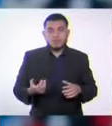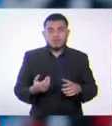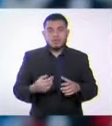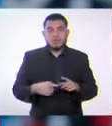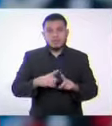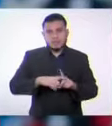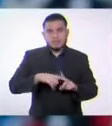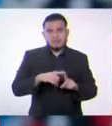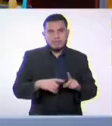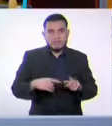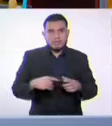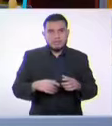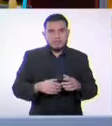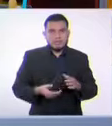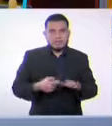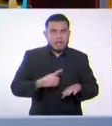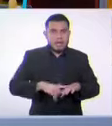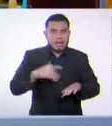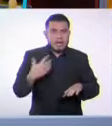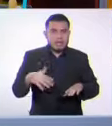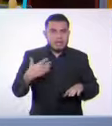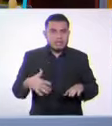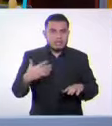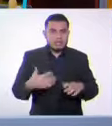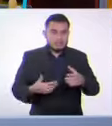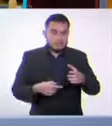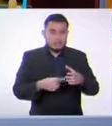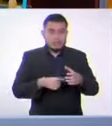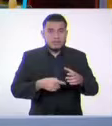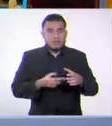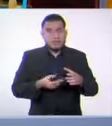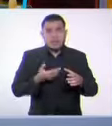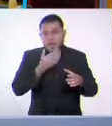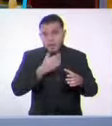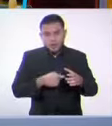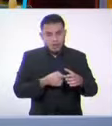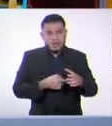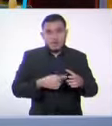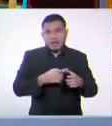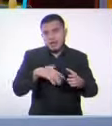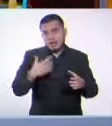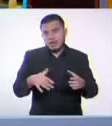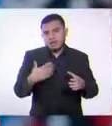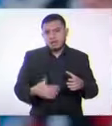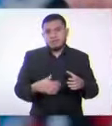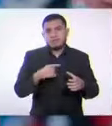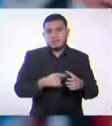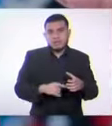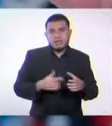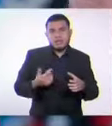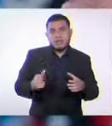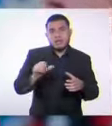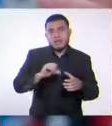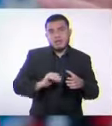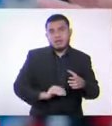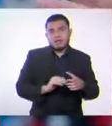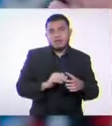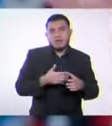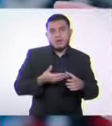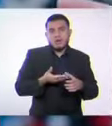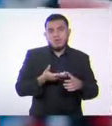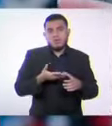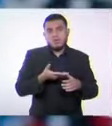el recipiente, el agua que está contenida en él está pasando de la fase líquida a la